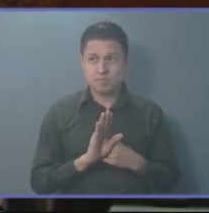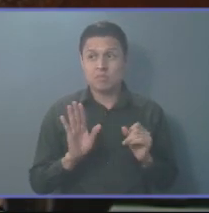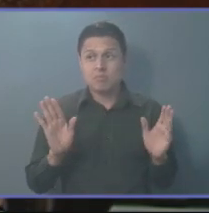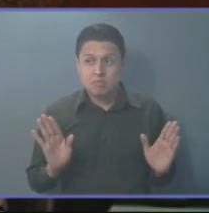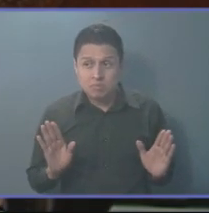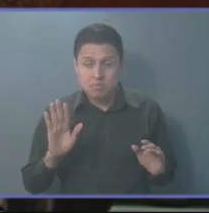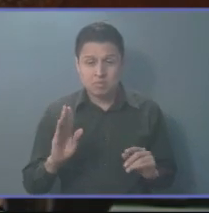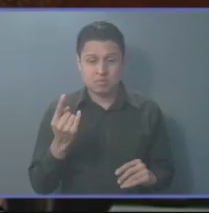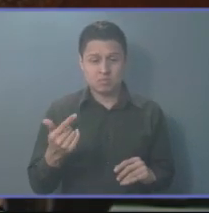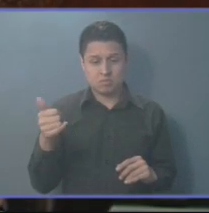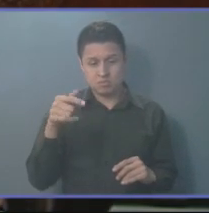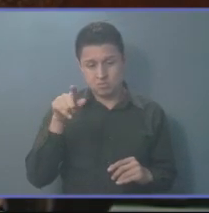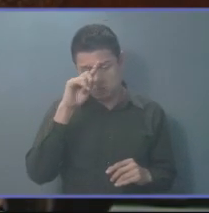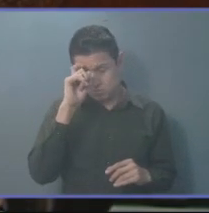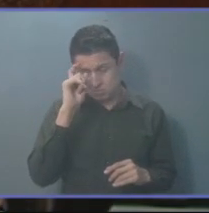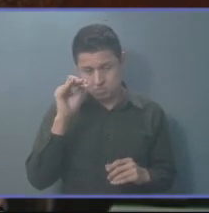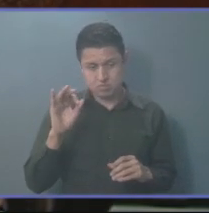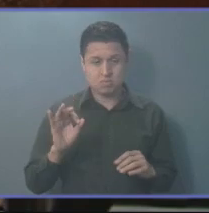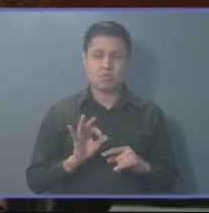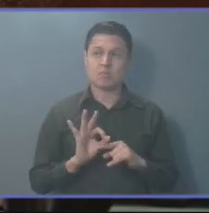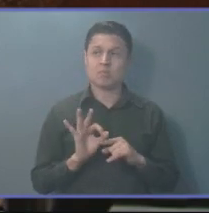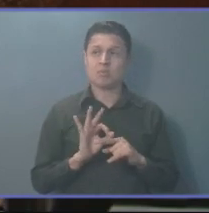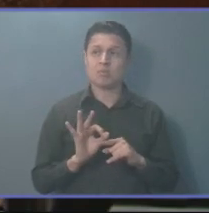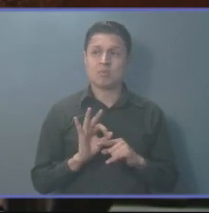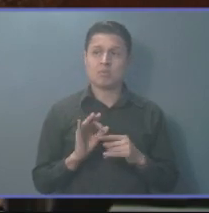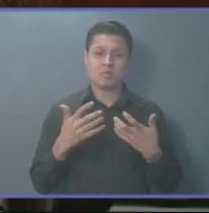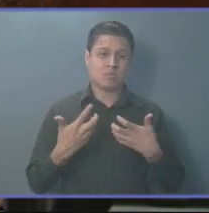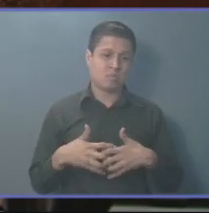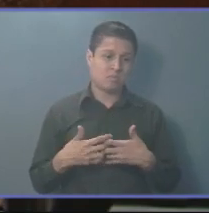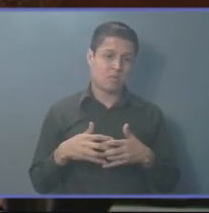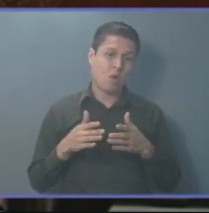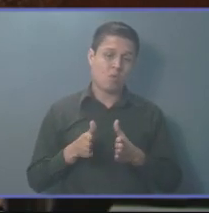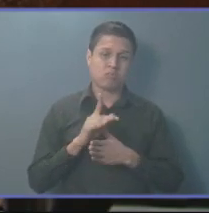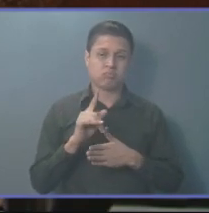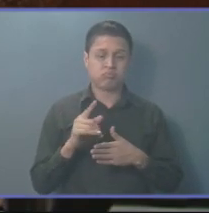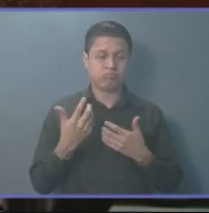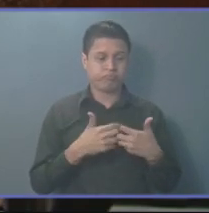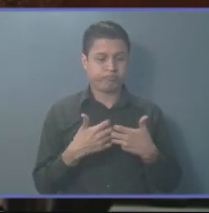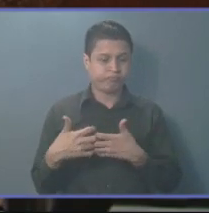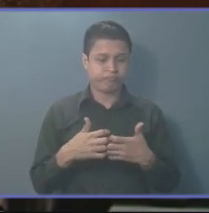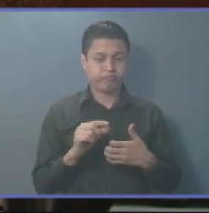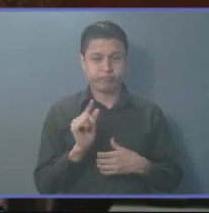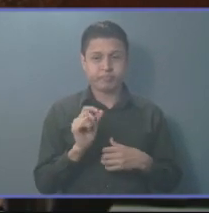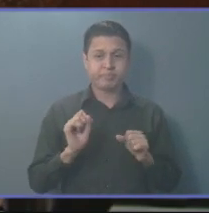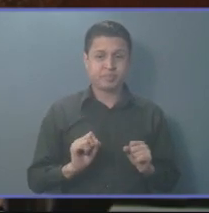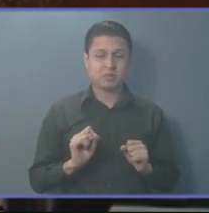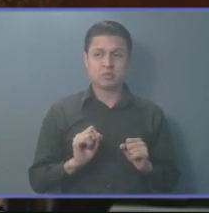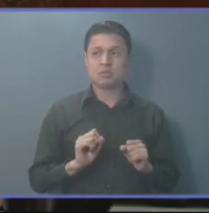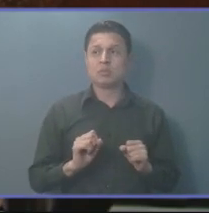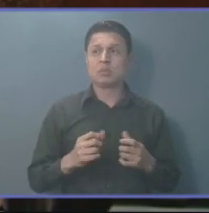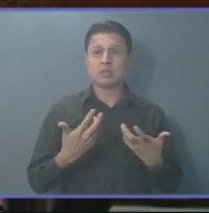en su funcionamiento limitado, las industrias y empresas autorizadas podrán